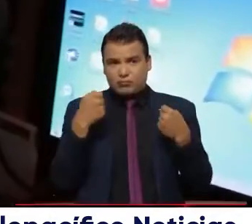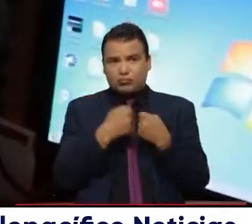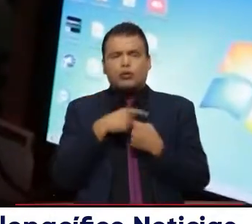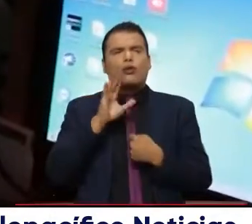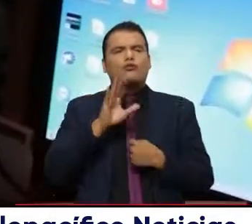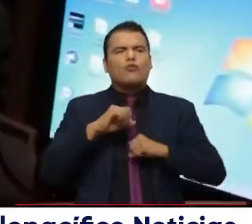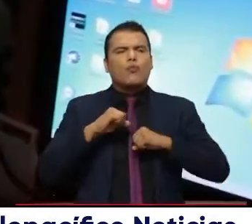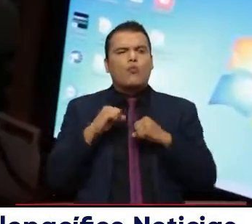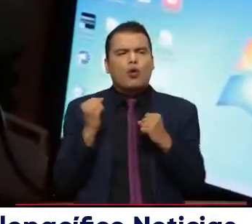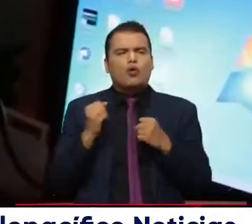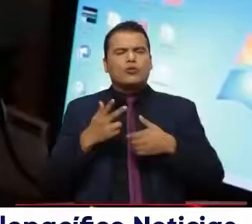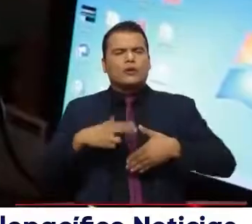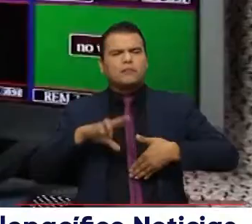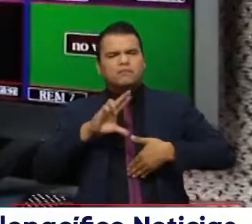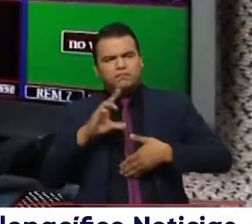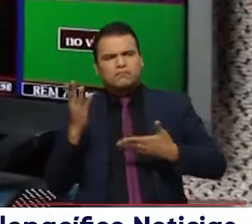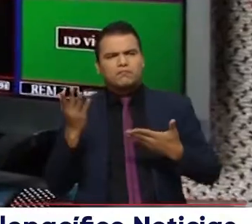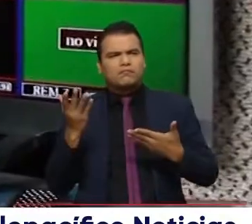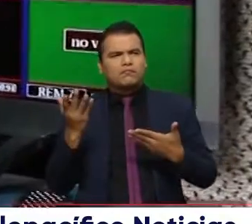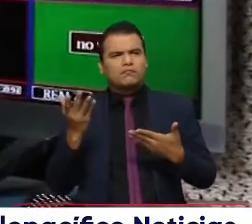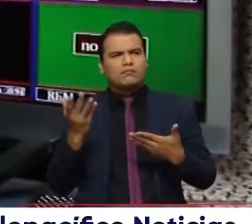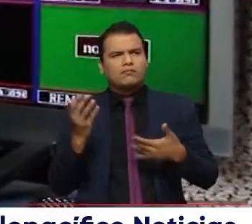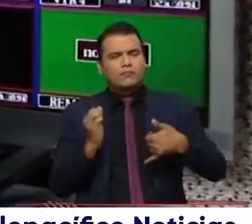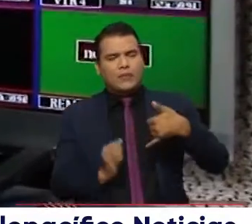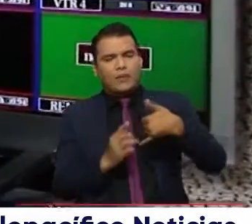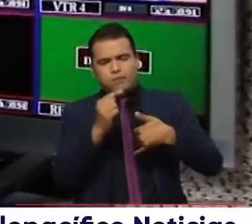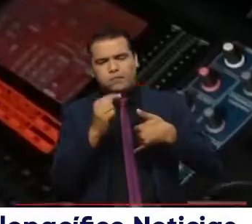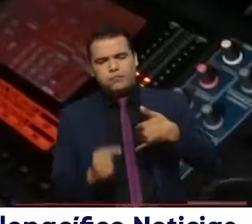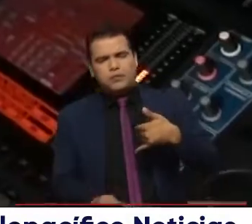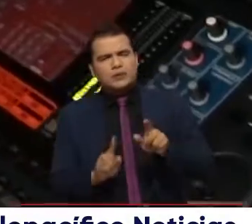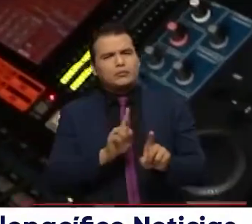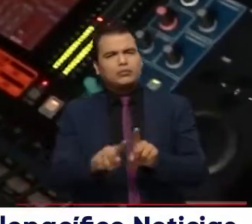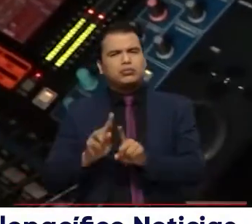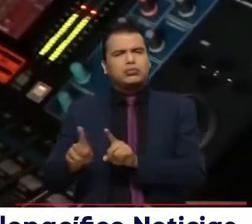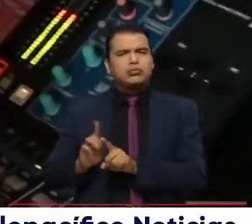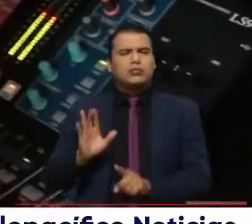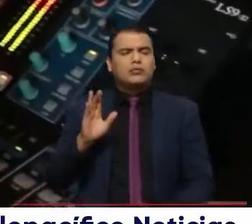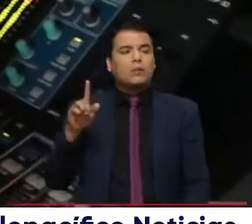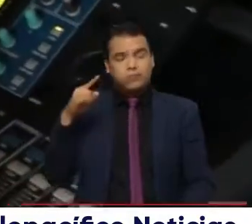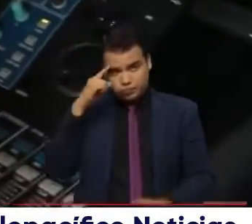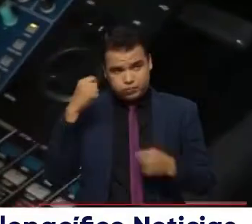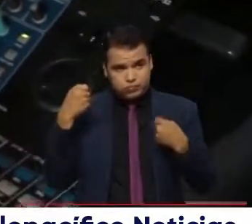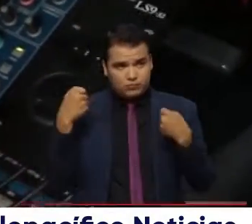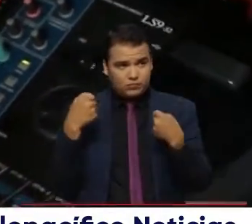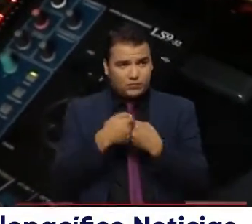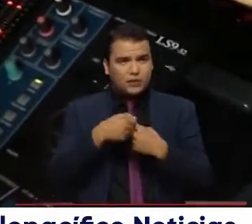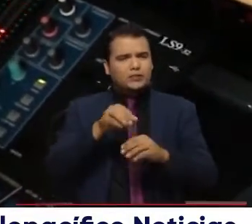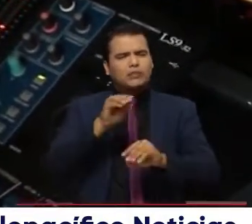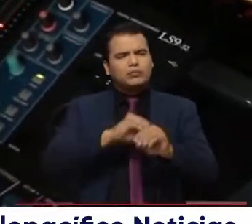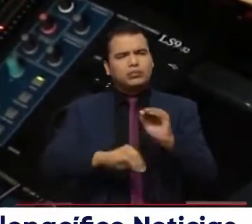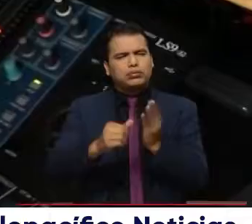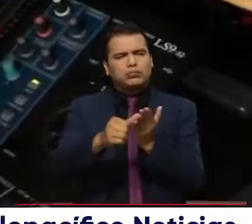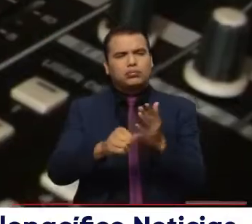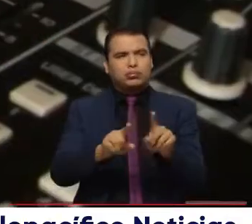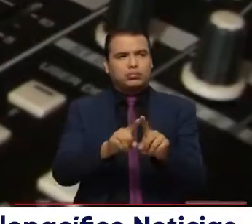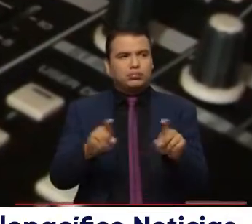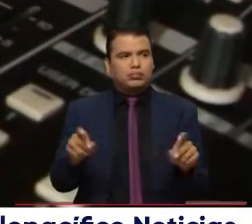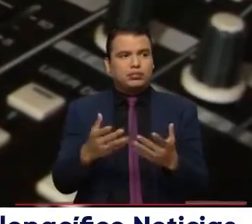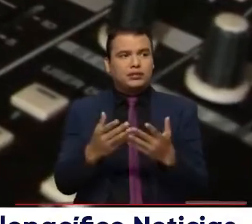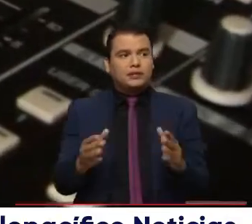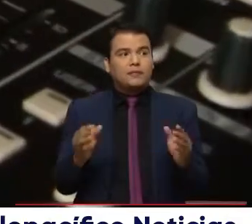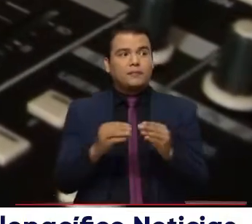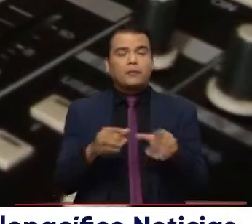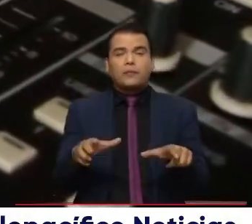productoras de Latinoamérica, con productoras del suroccidente de la región, del país. La adecuación de